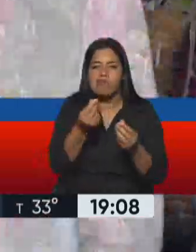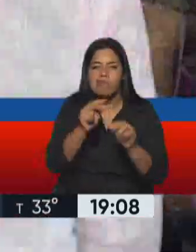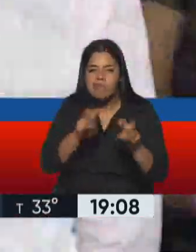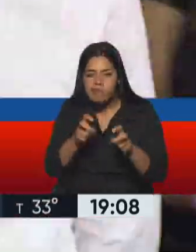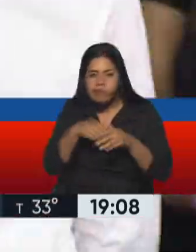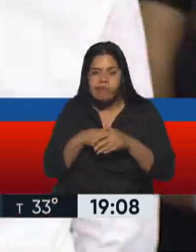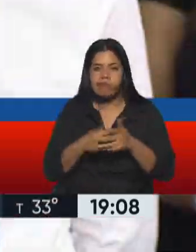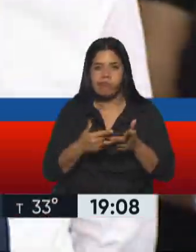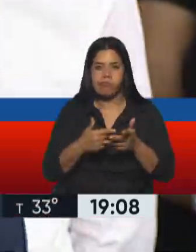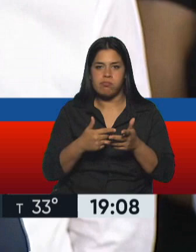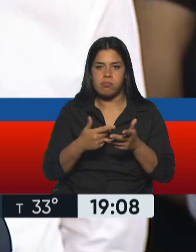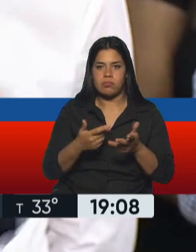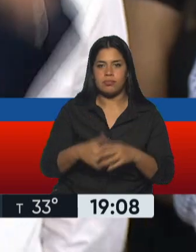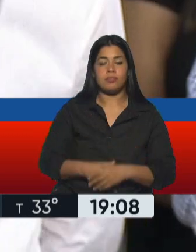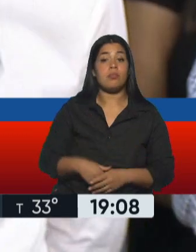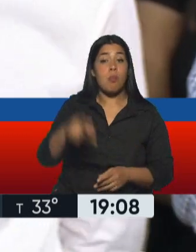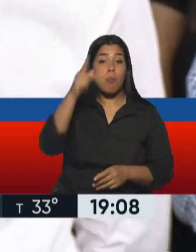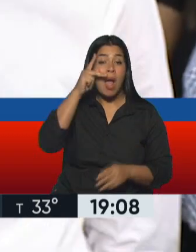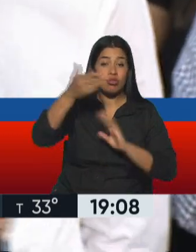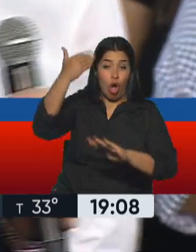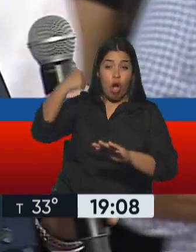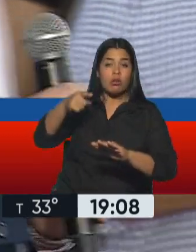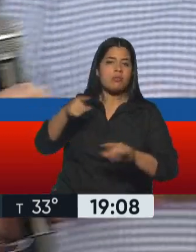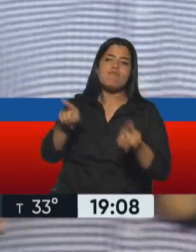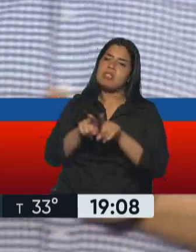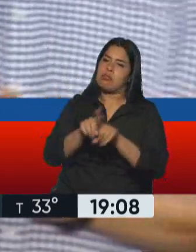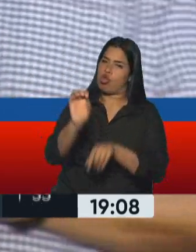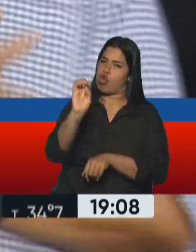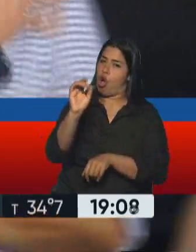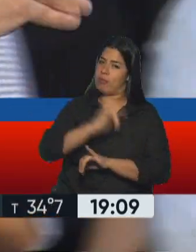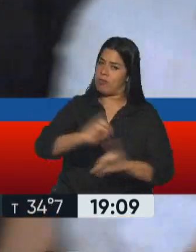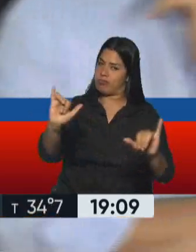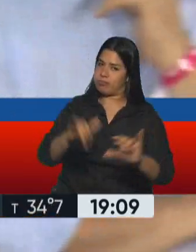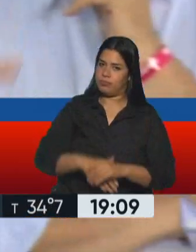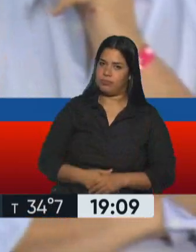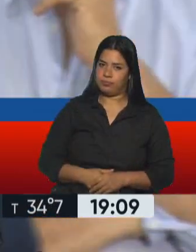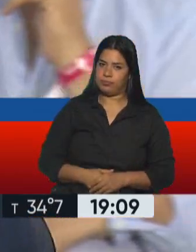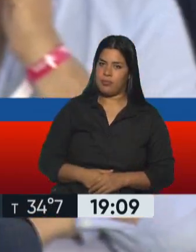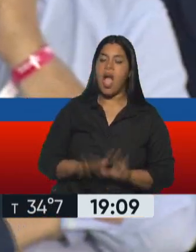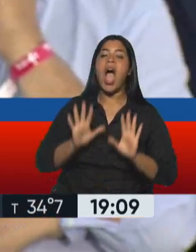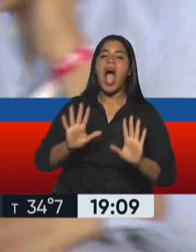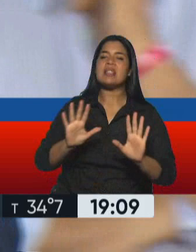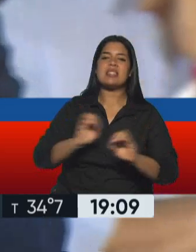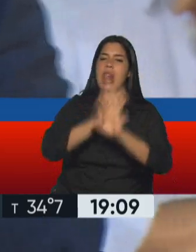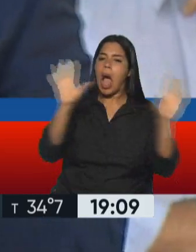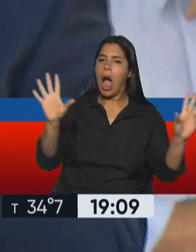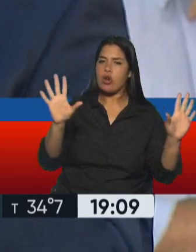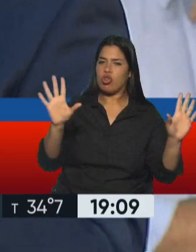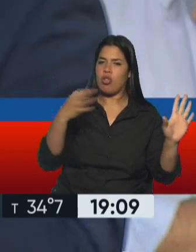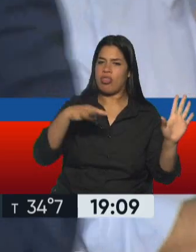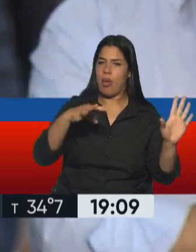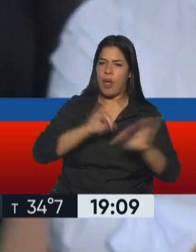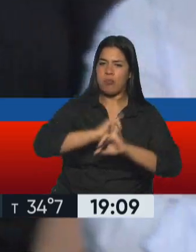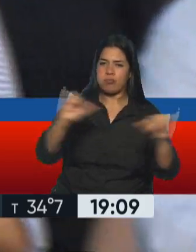argentinas. Néstor en su momento lo planteó con nombre y apellido, y hay que decirlo con toda claridad. Acá no es